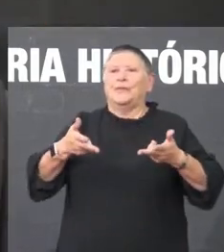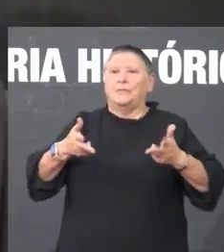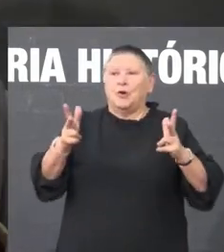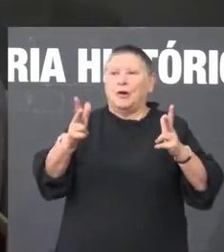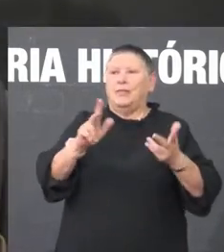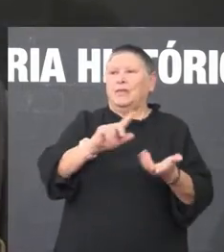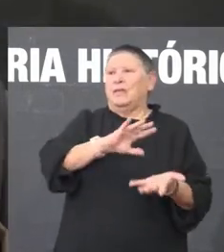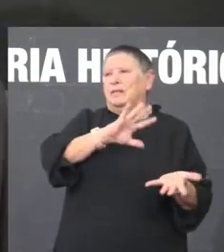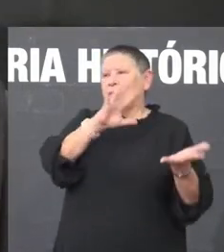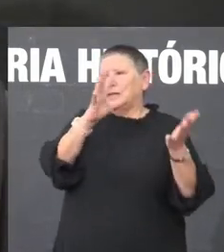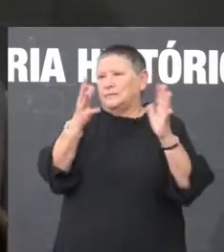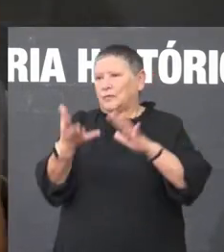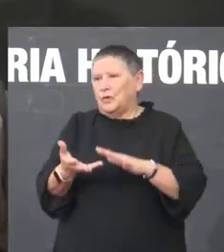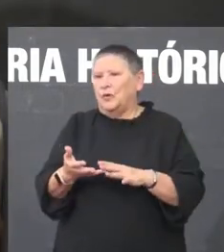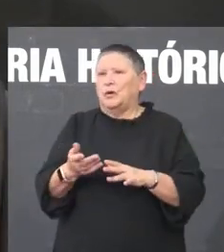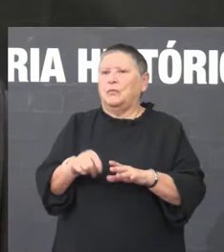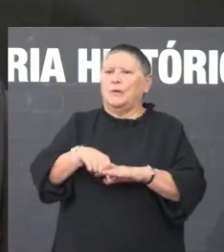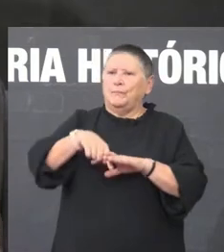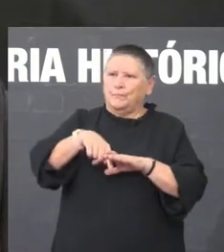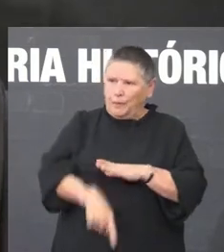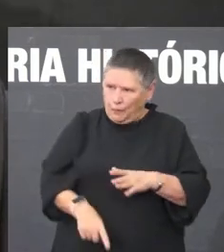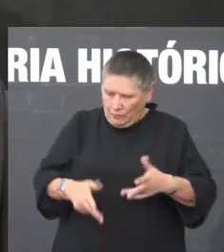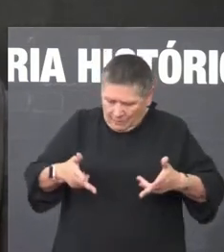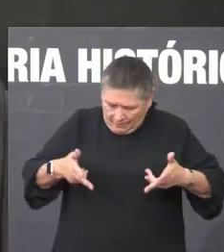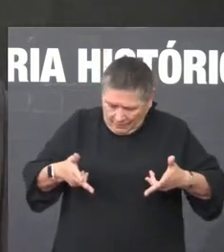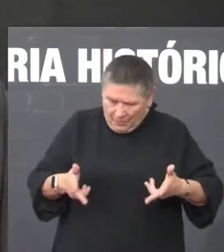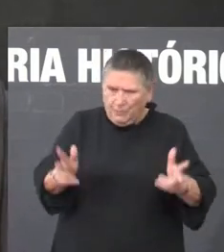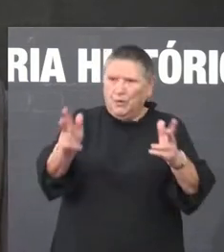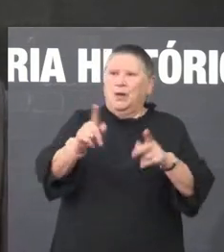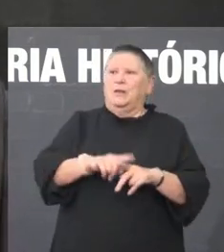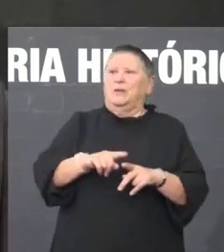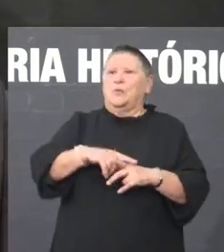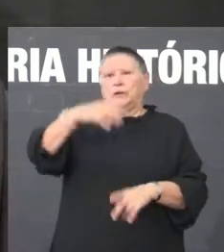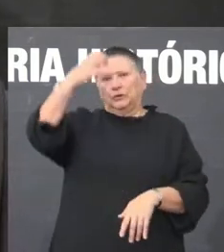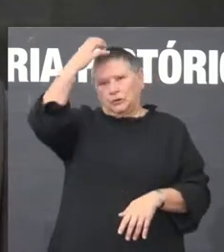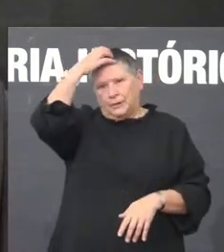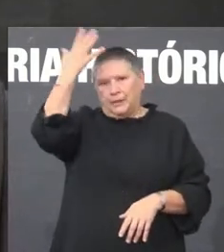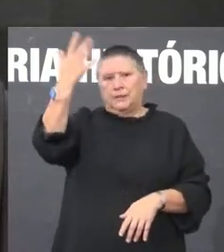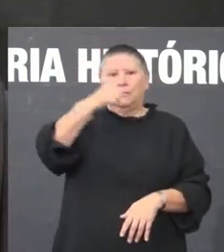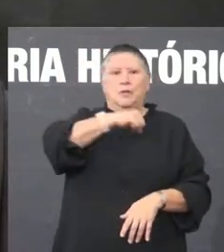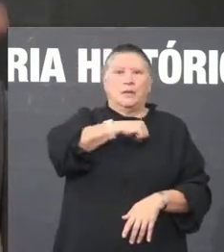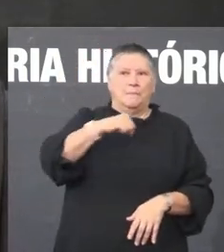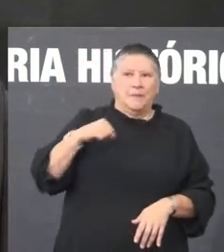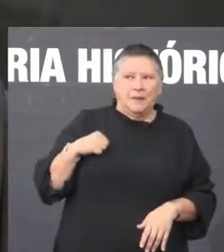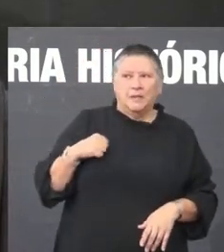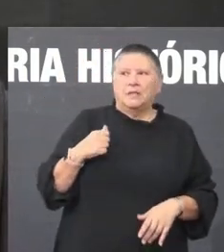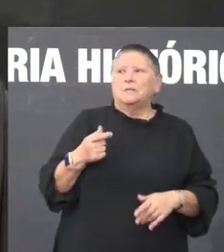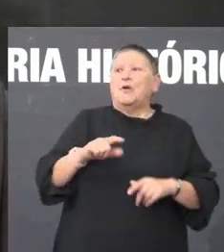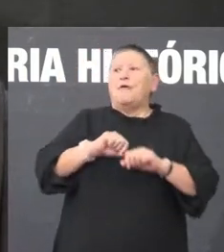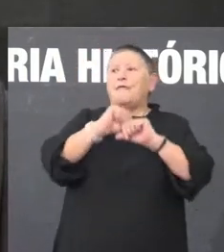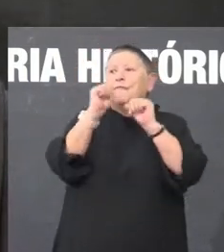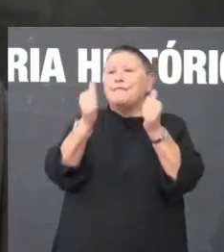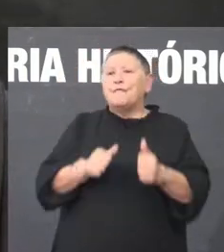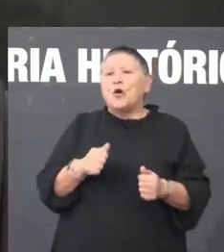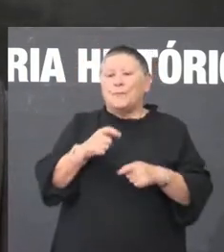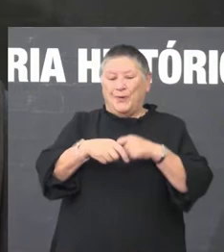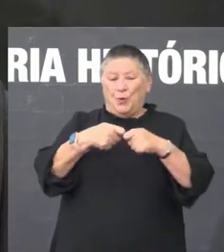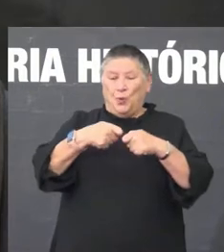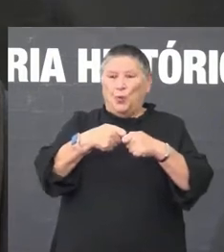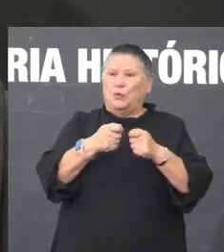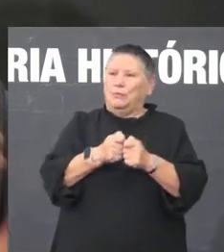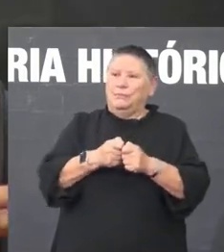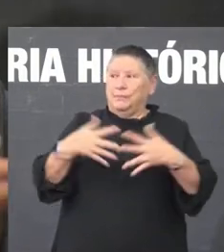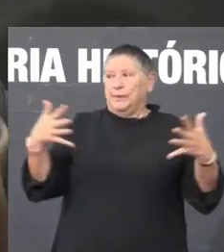transformadores, profundamente democráticos como soberanismo, nacionalismo ou independentismo é a maneira tamén de desatar ese nudo e de empezar